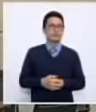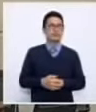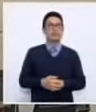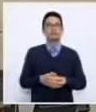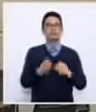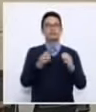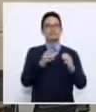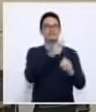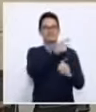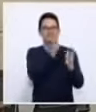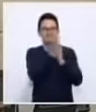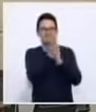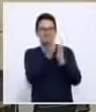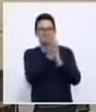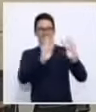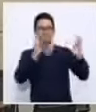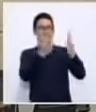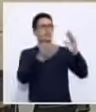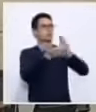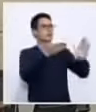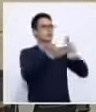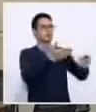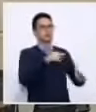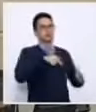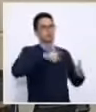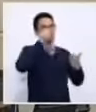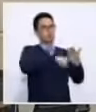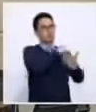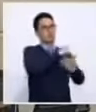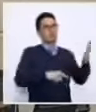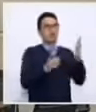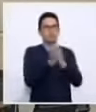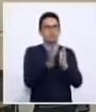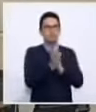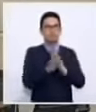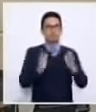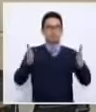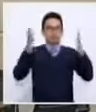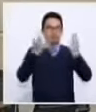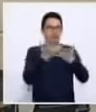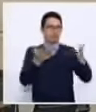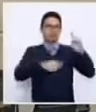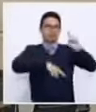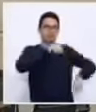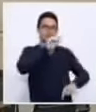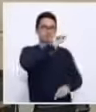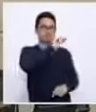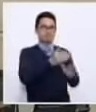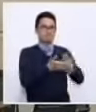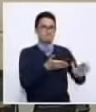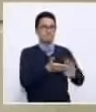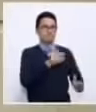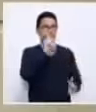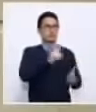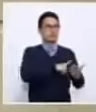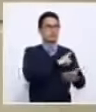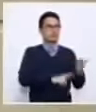Perdón, pero son prohibidas las expresiones de afecto y emoción en la plenaria.